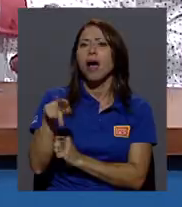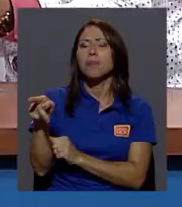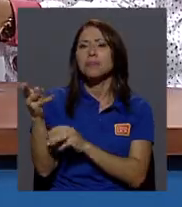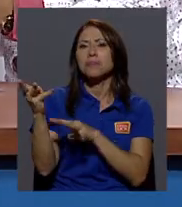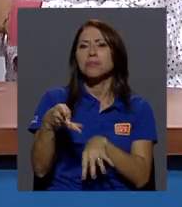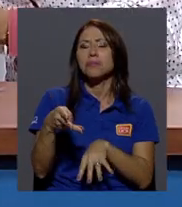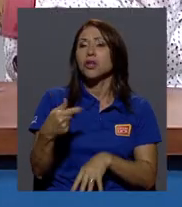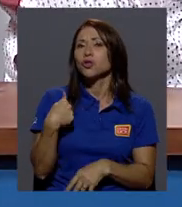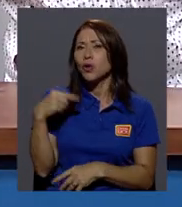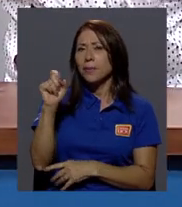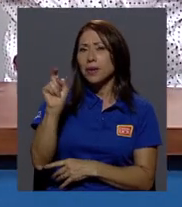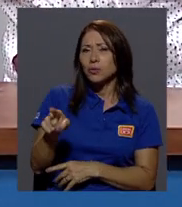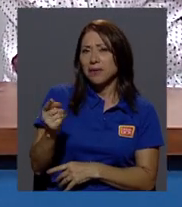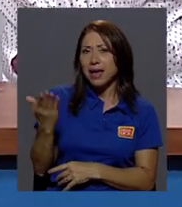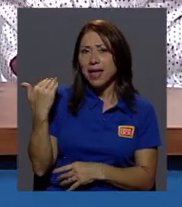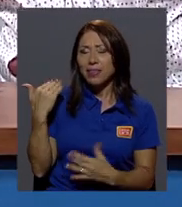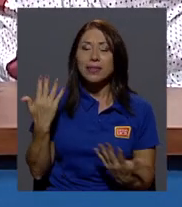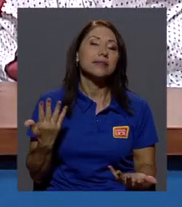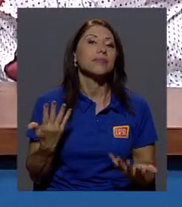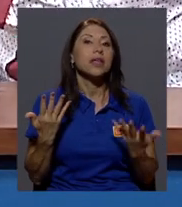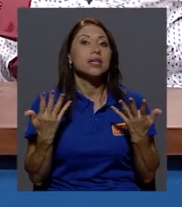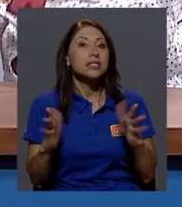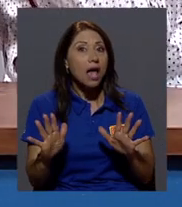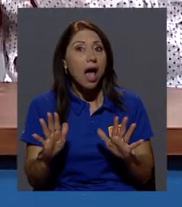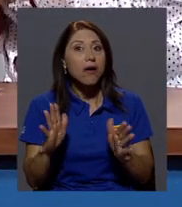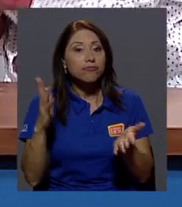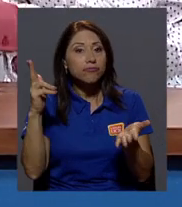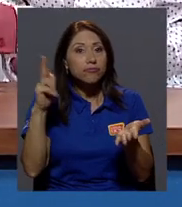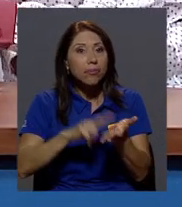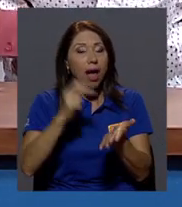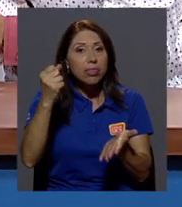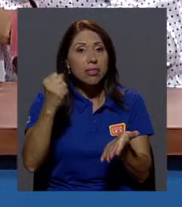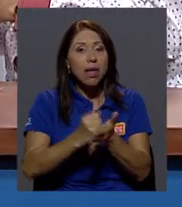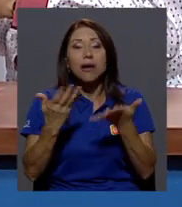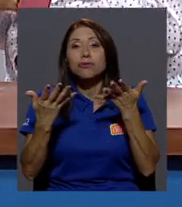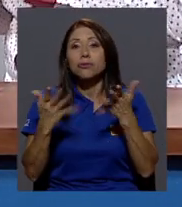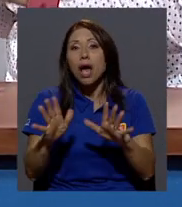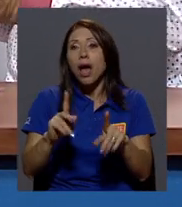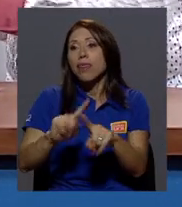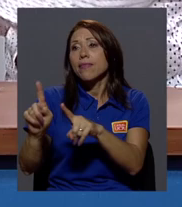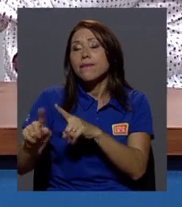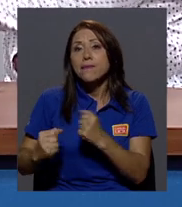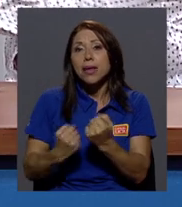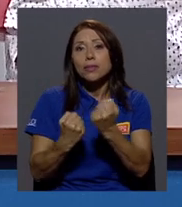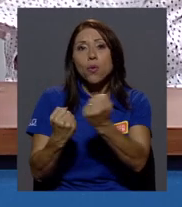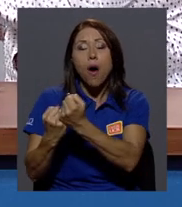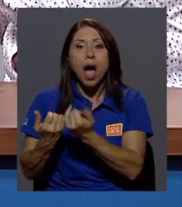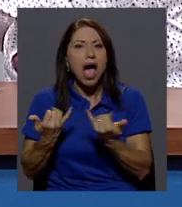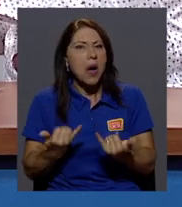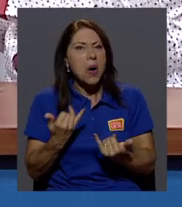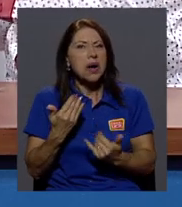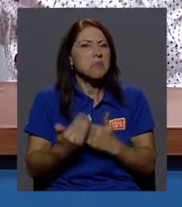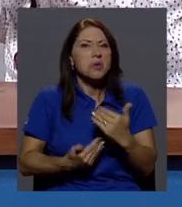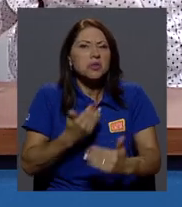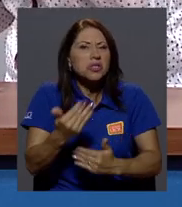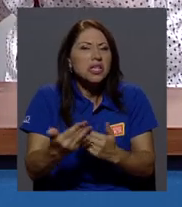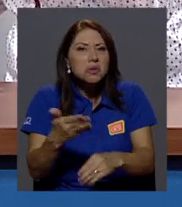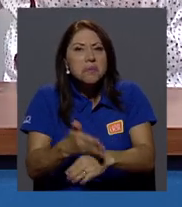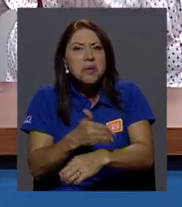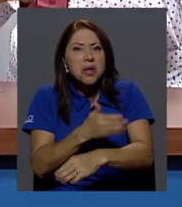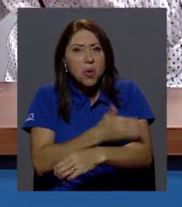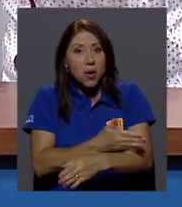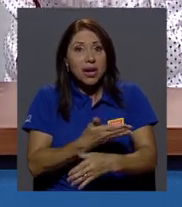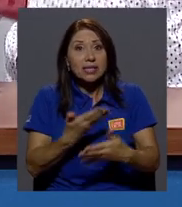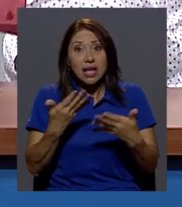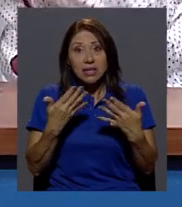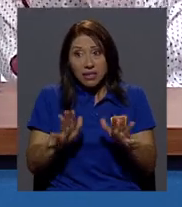preguntaba fuera de cámaras ya la patentaron ya tienen patrocinadores están un proceso de mejoras va a estar